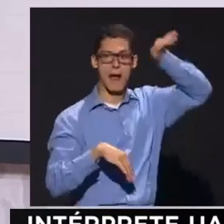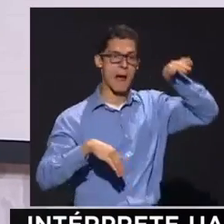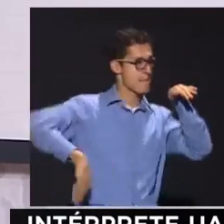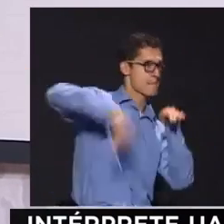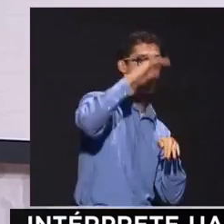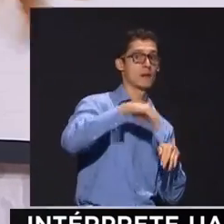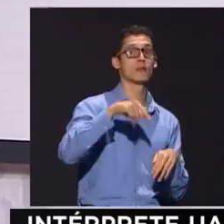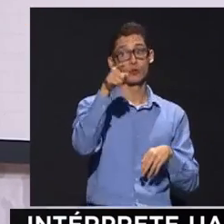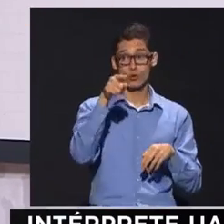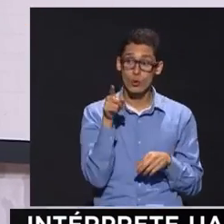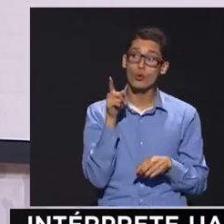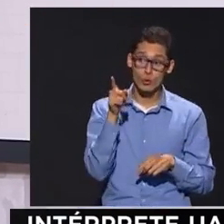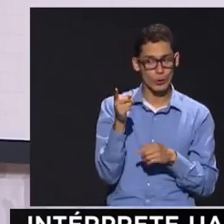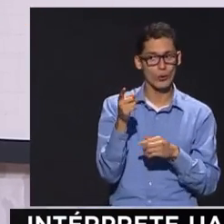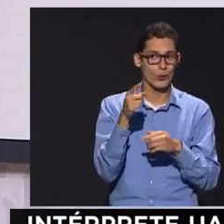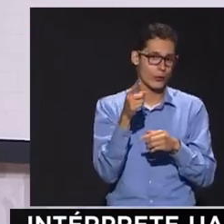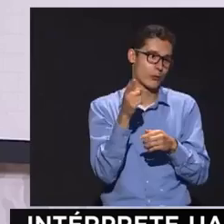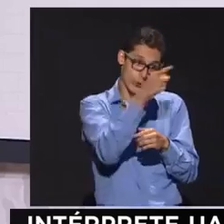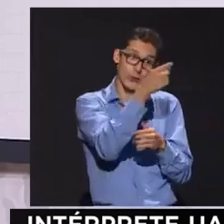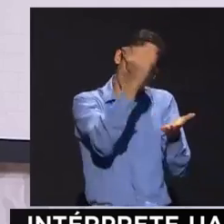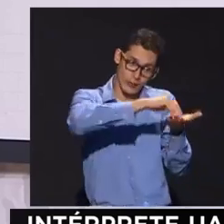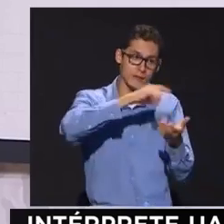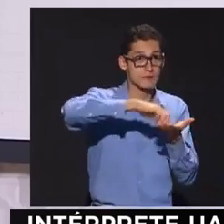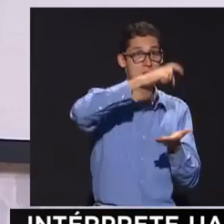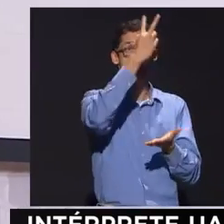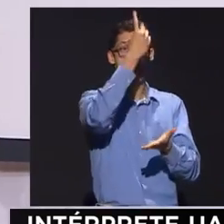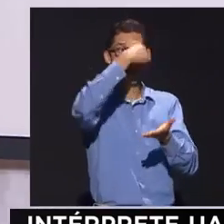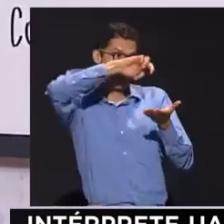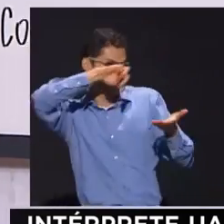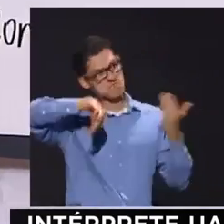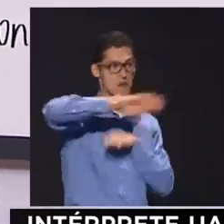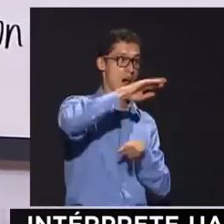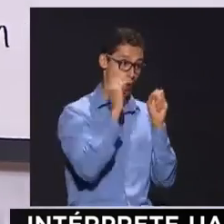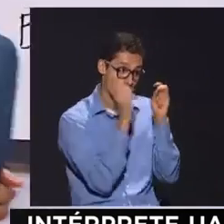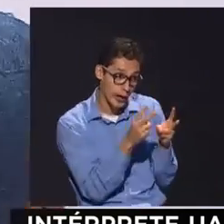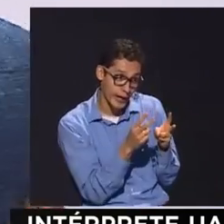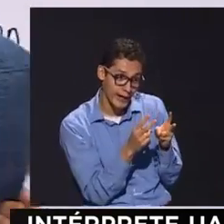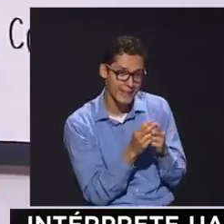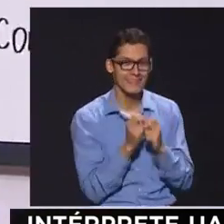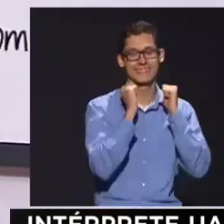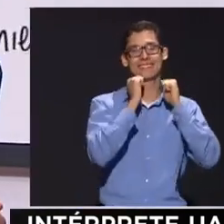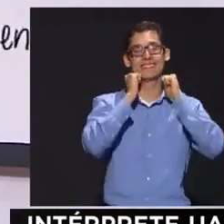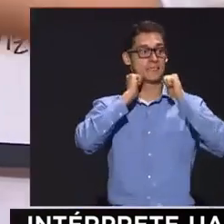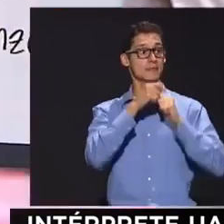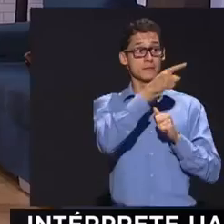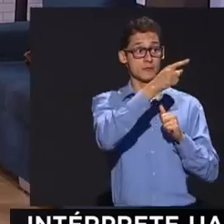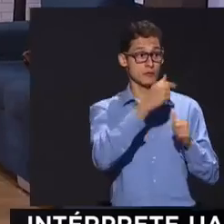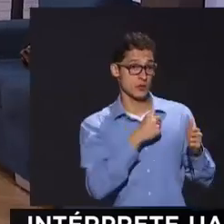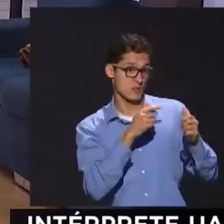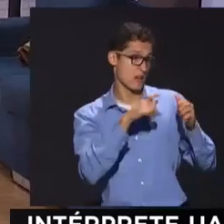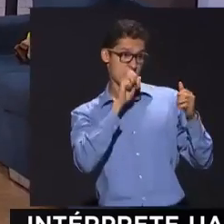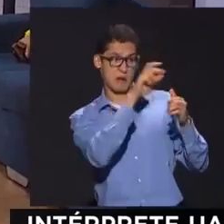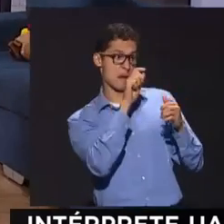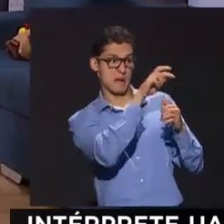otra vez la vuelta hemos con la patada y listo entonces yo tengo pues seguir y tú también me persigues compactadas patada por al